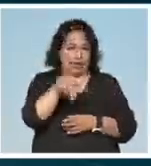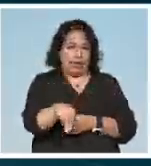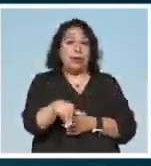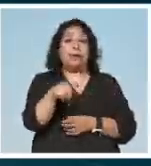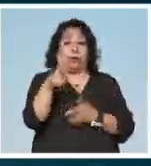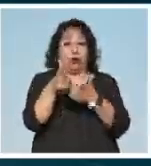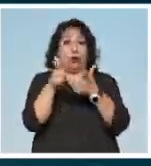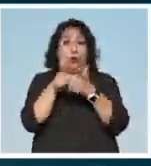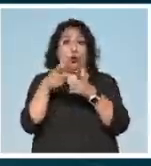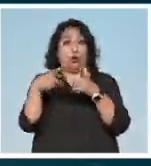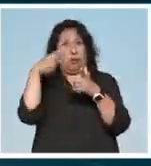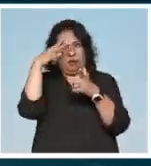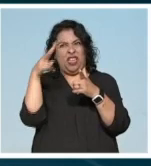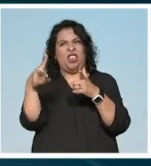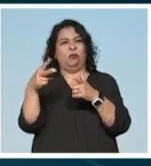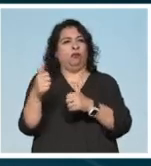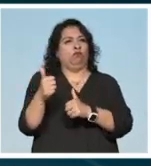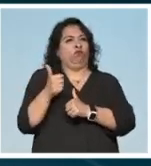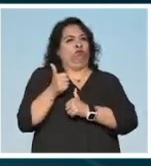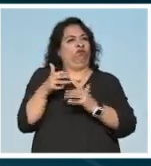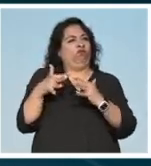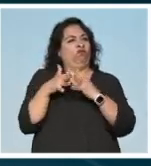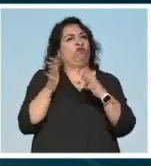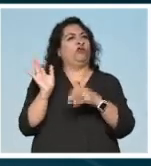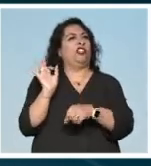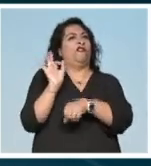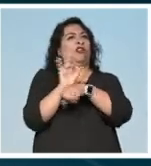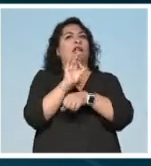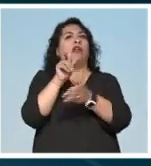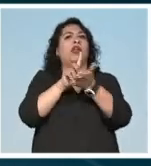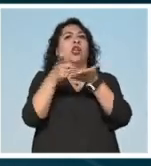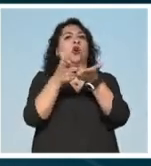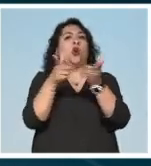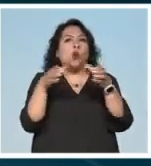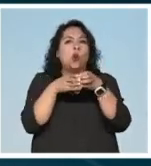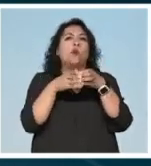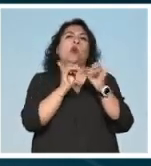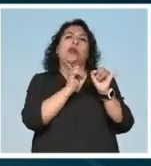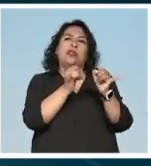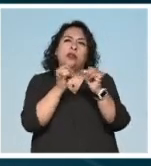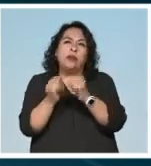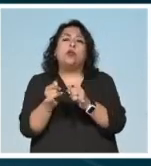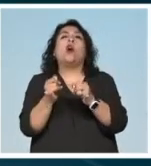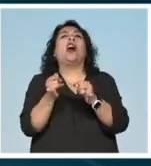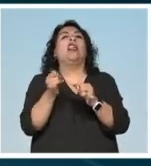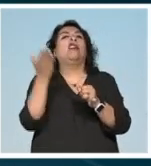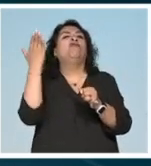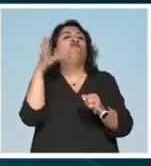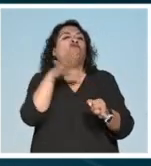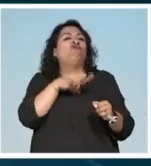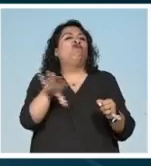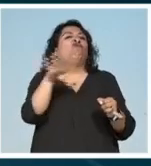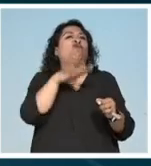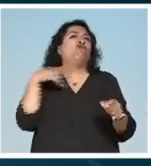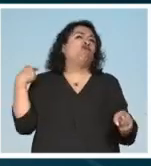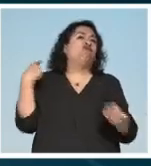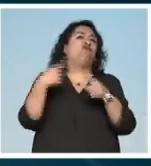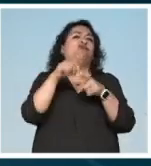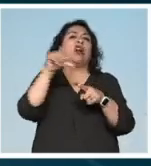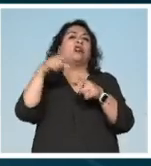Este grupo de mexicanos tomó las armas para luchar por la defensa de los derechos colectivos e individuales que han sido negados históricamente a los